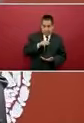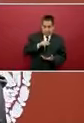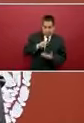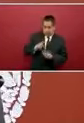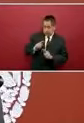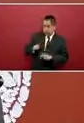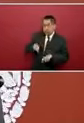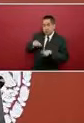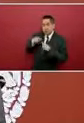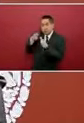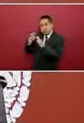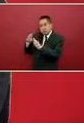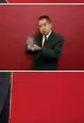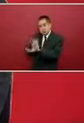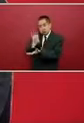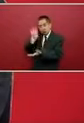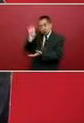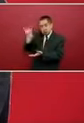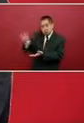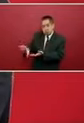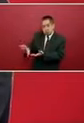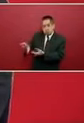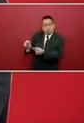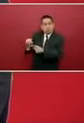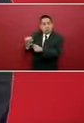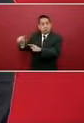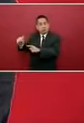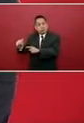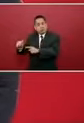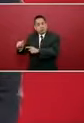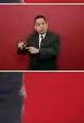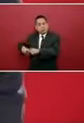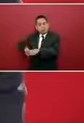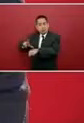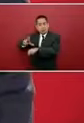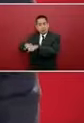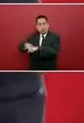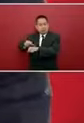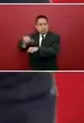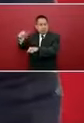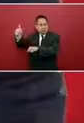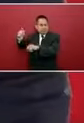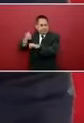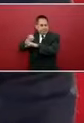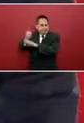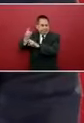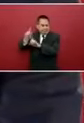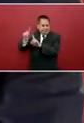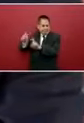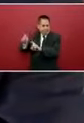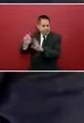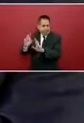los fondos a el gobernador de La Laguna.